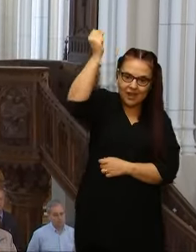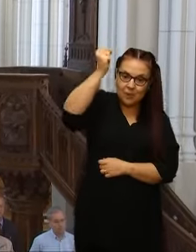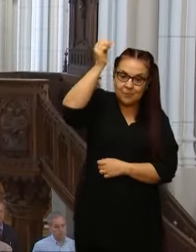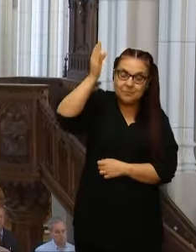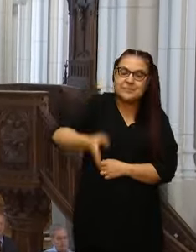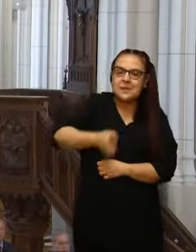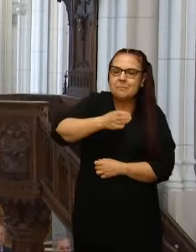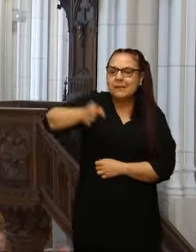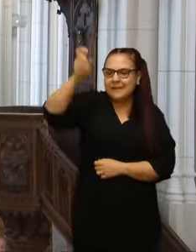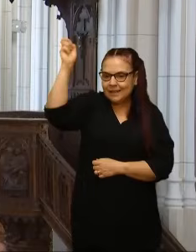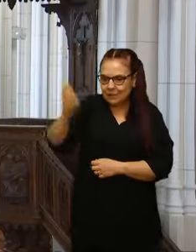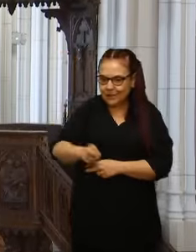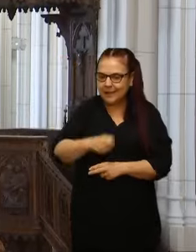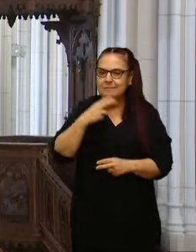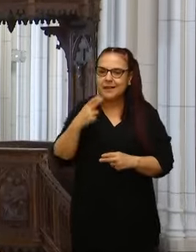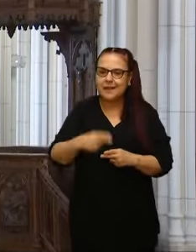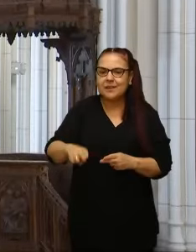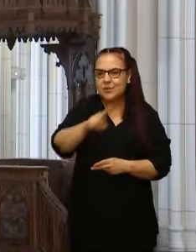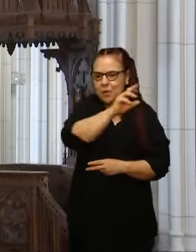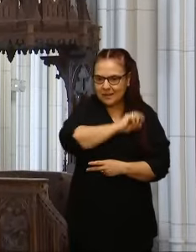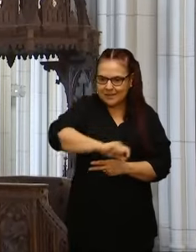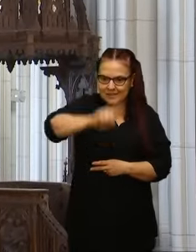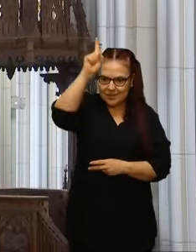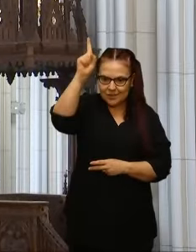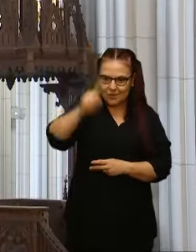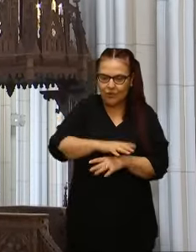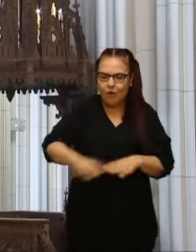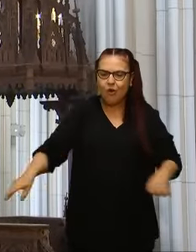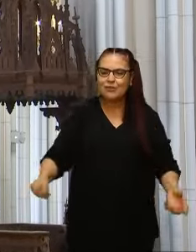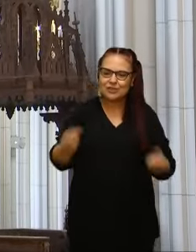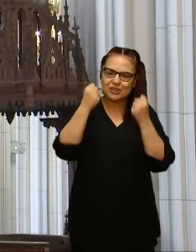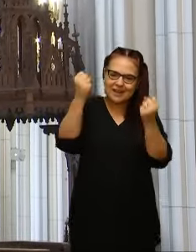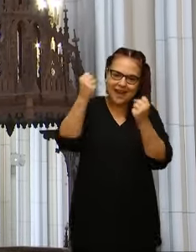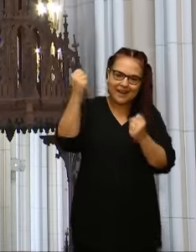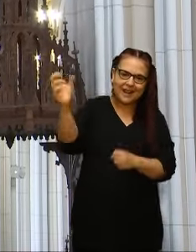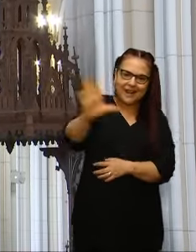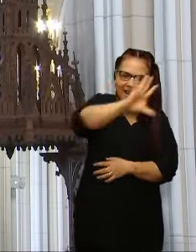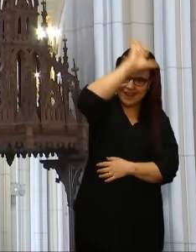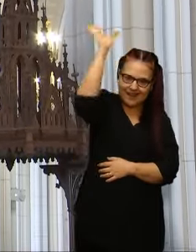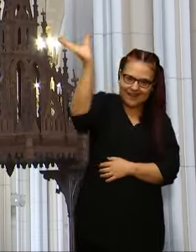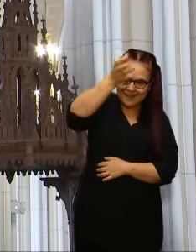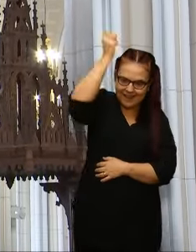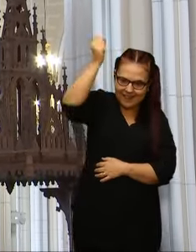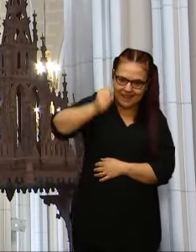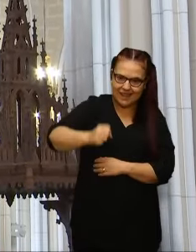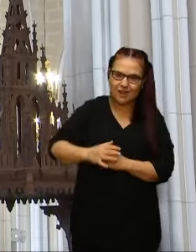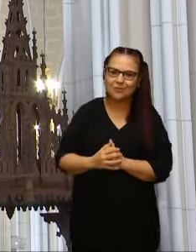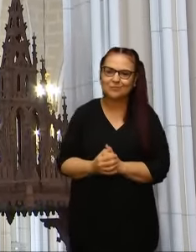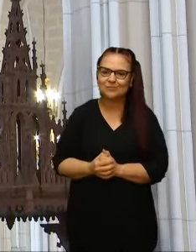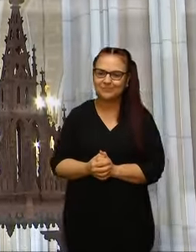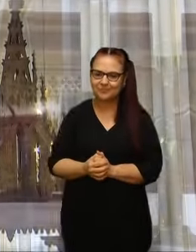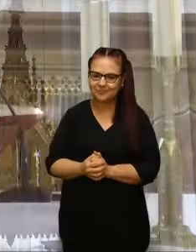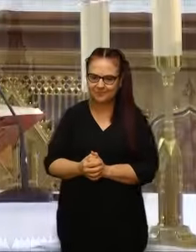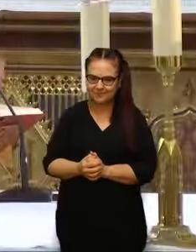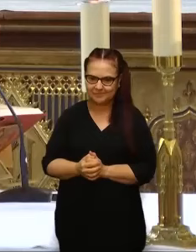el cielo. Bendito el que viene en nombre del Señor. Hosana en el